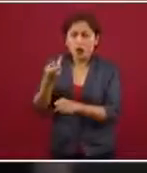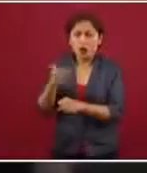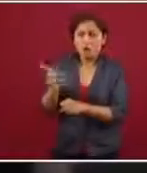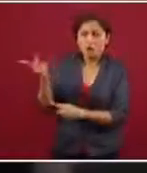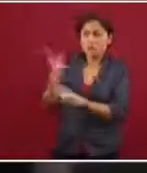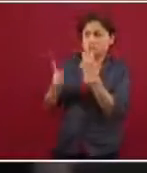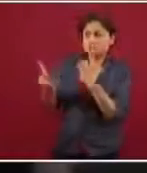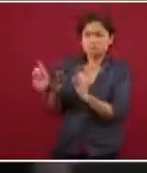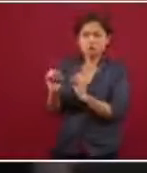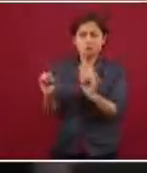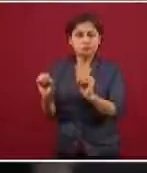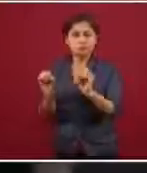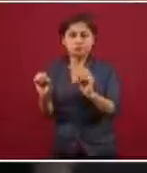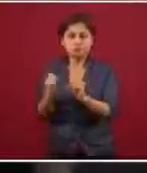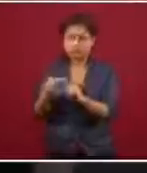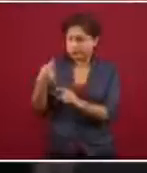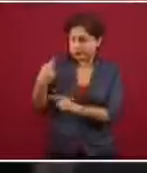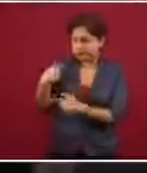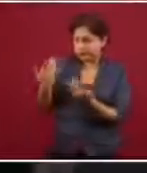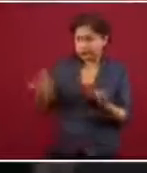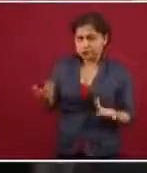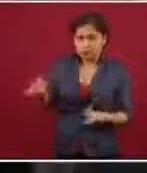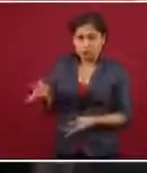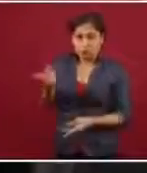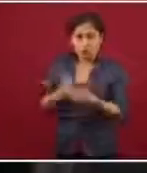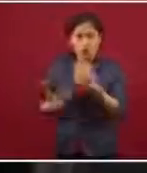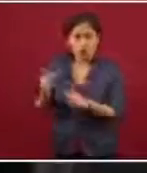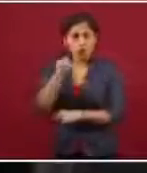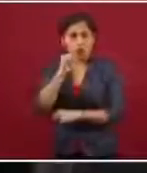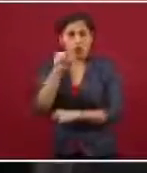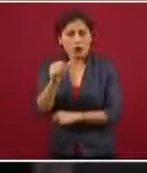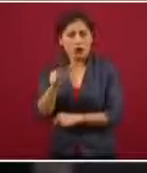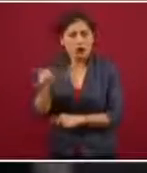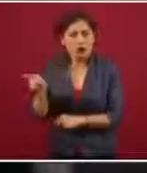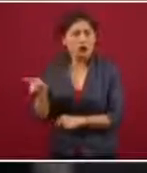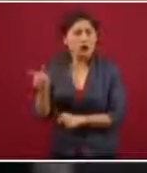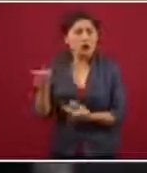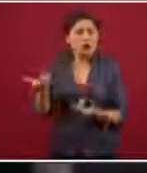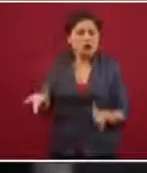no, pues no nos ha visitado el doctor. Quisiera saber si…